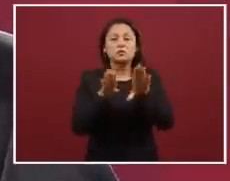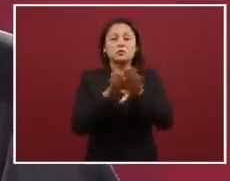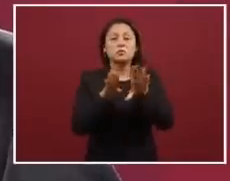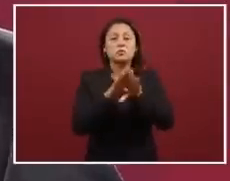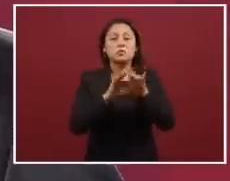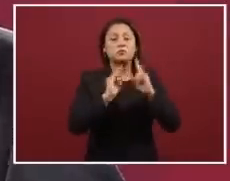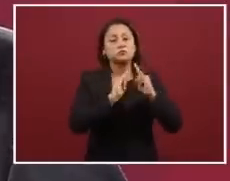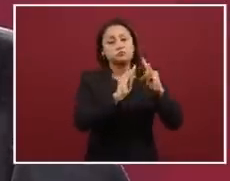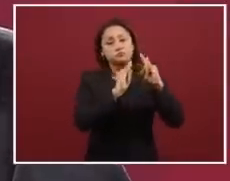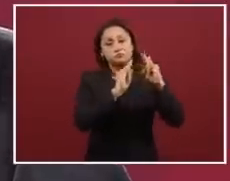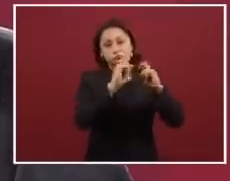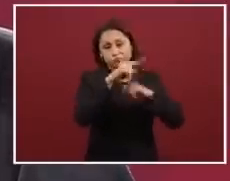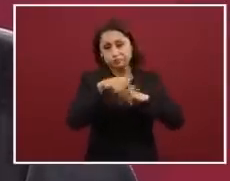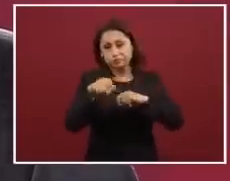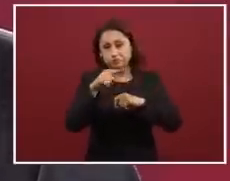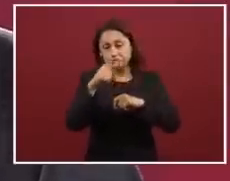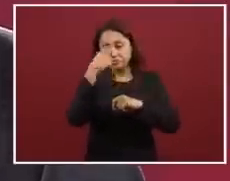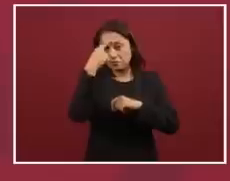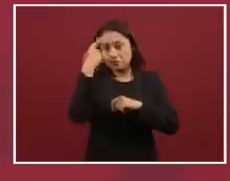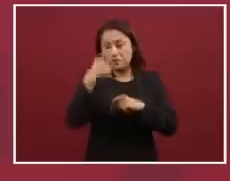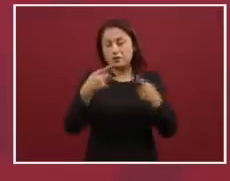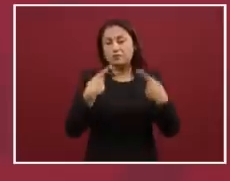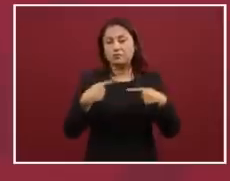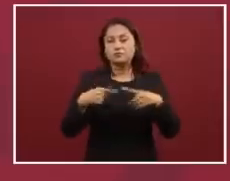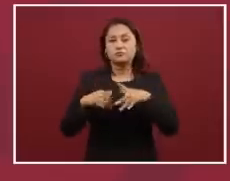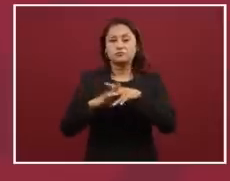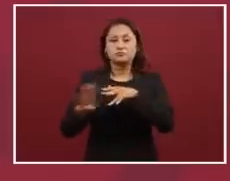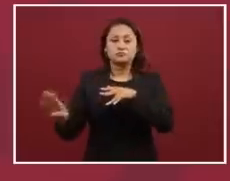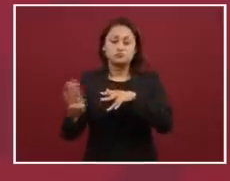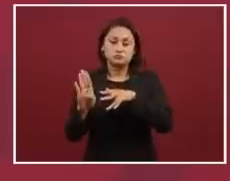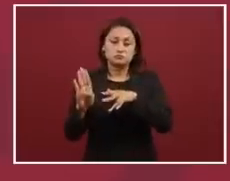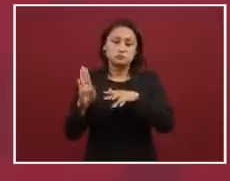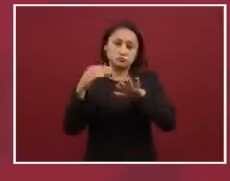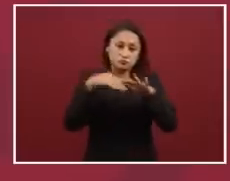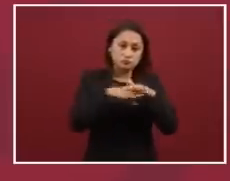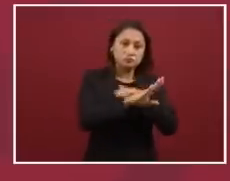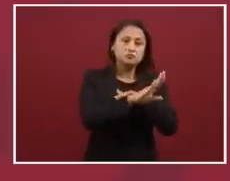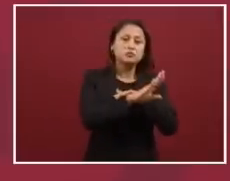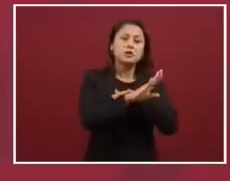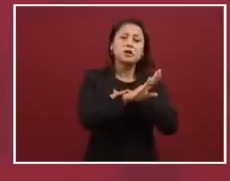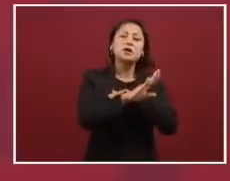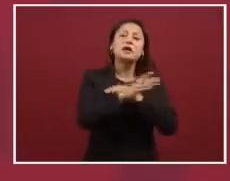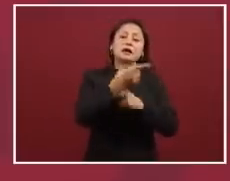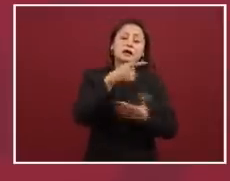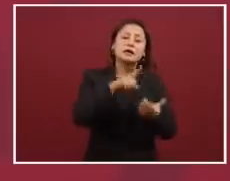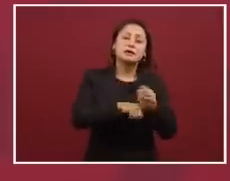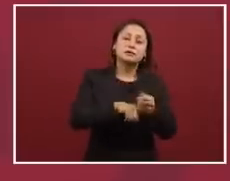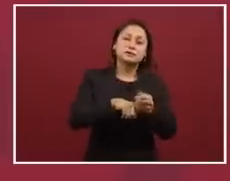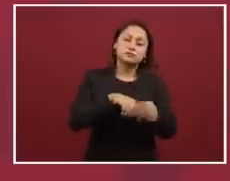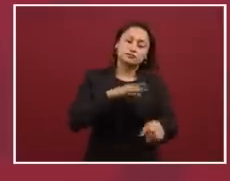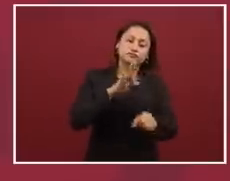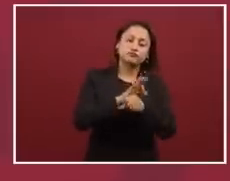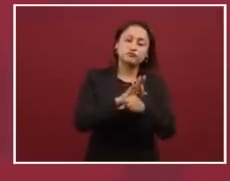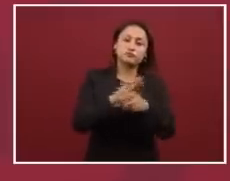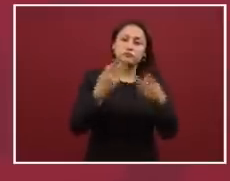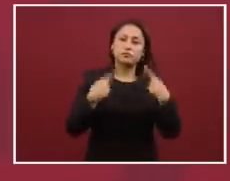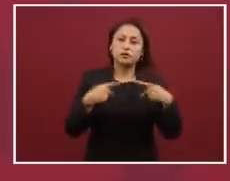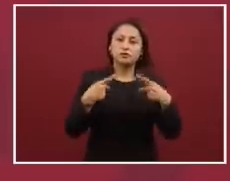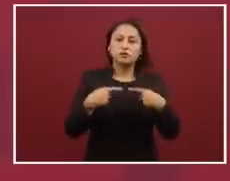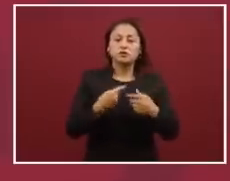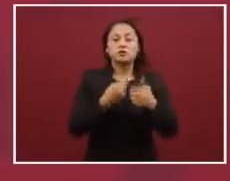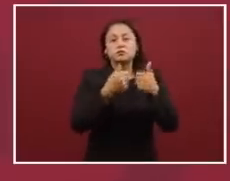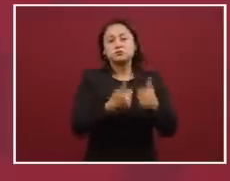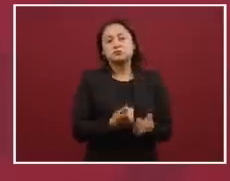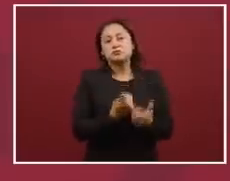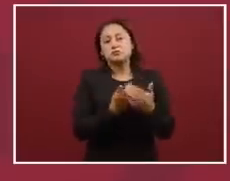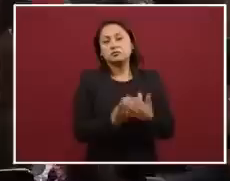albergues, que se le dé protección a los migrantes en tanto esperan su resolución